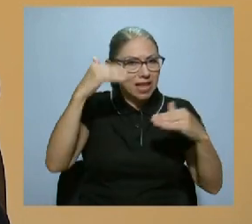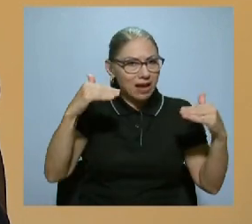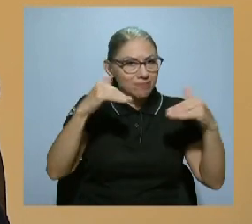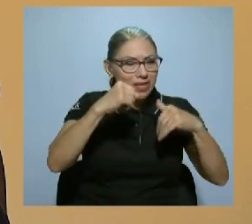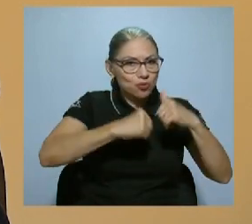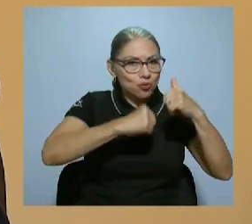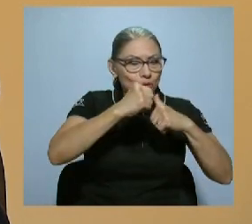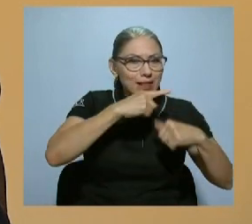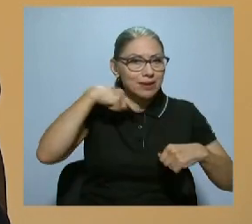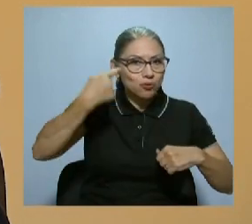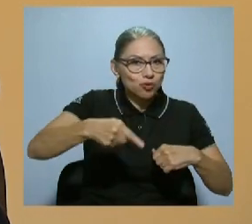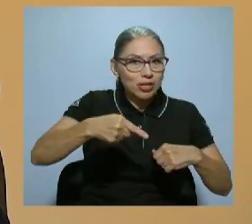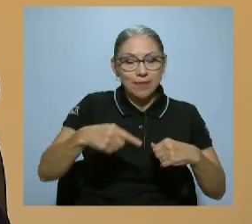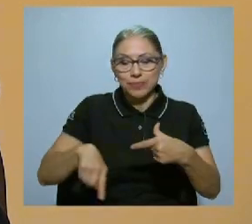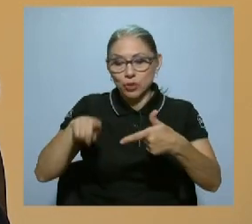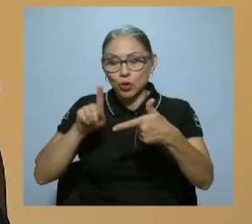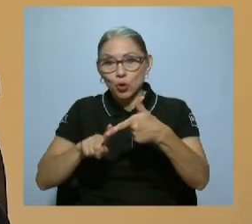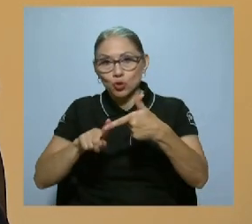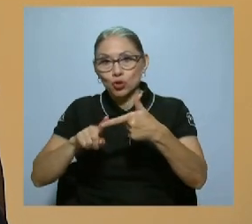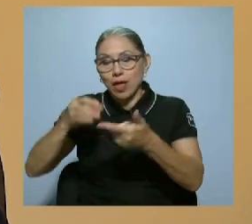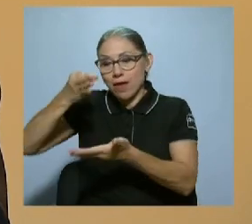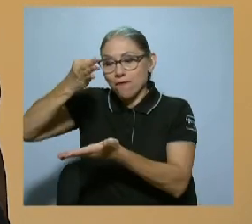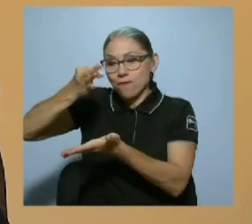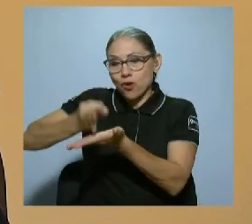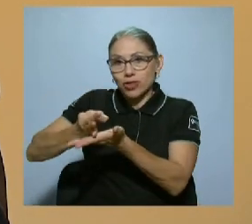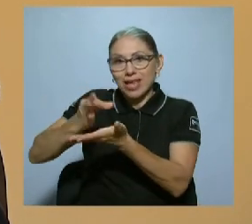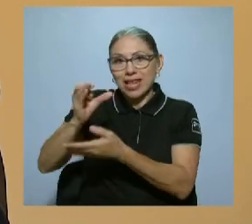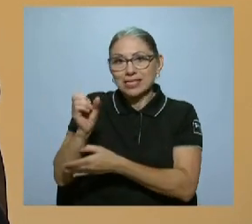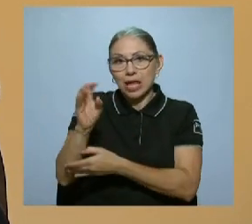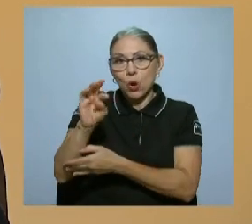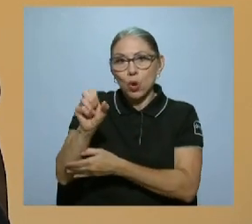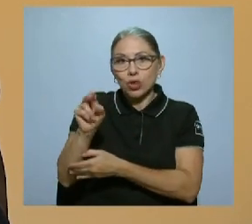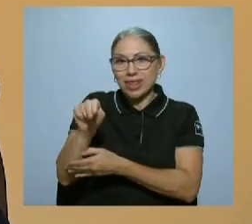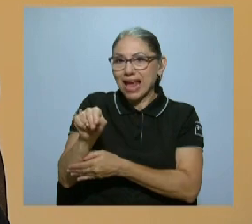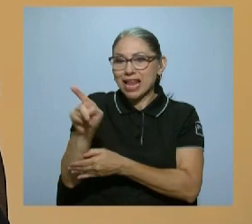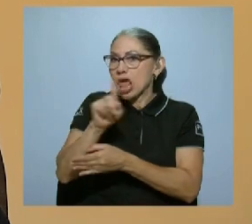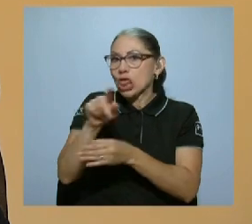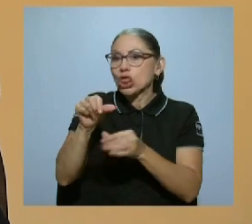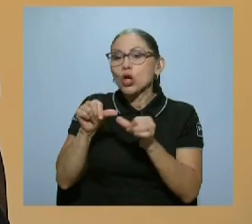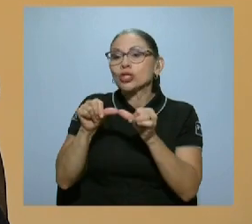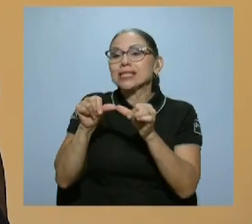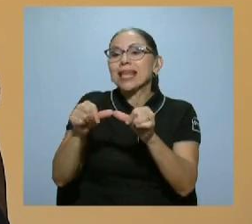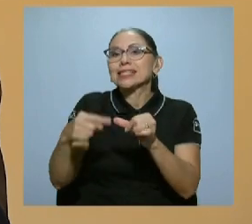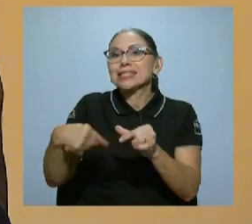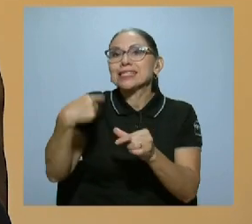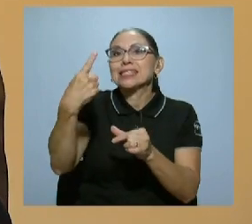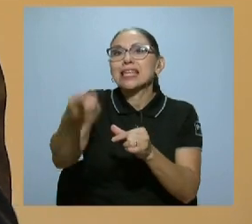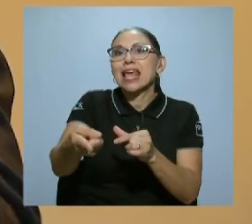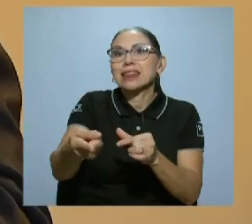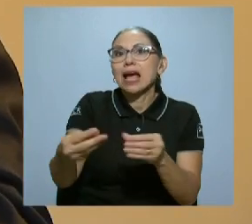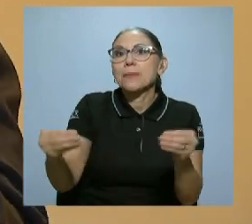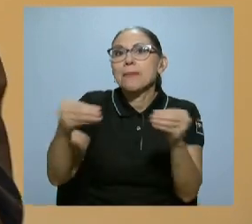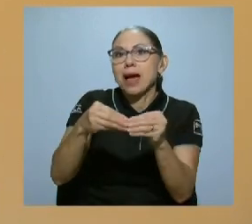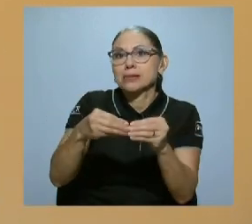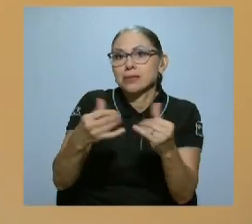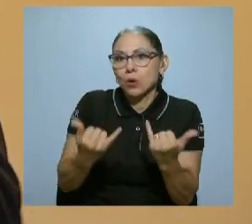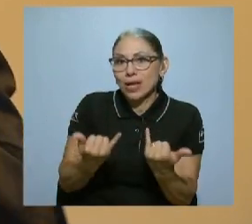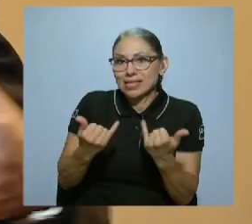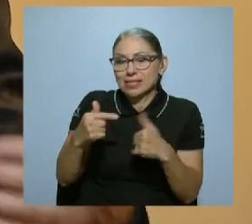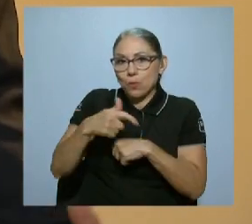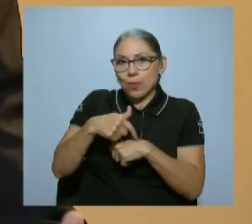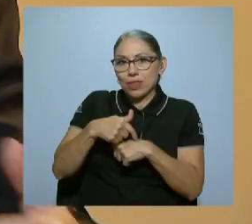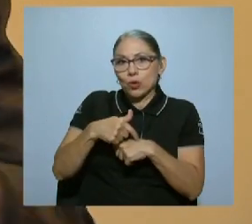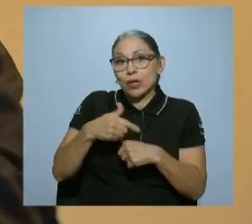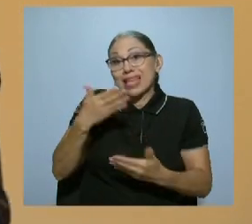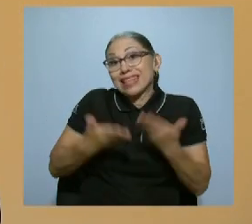que las fronteras de la OTAN no se extiendan más allá de donde están en este momento y que a lo mejor, dado que